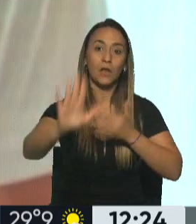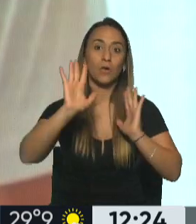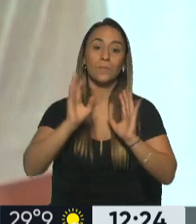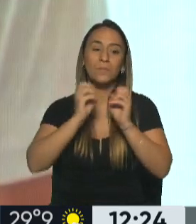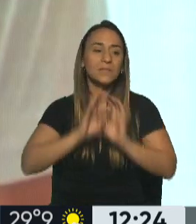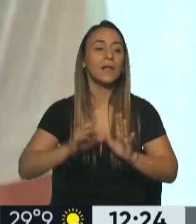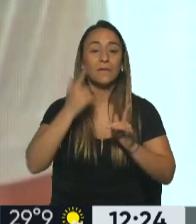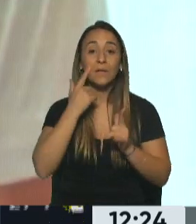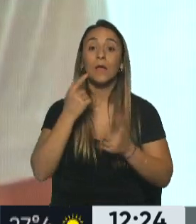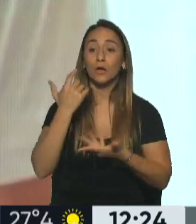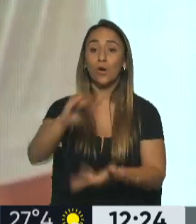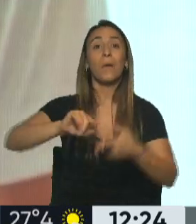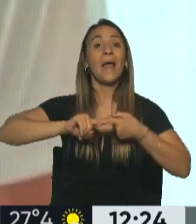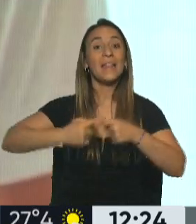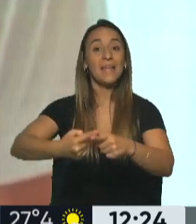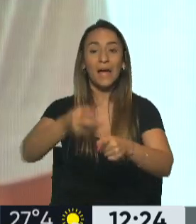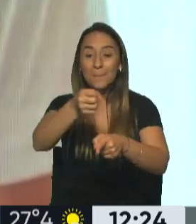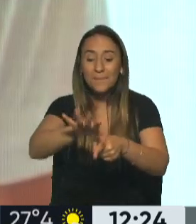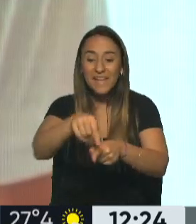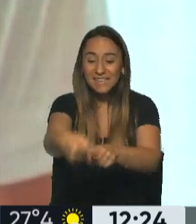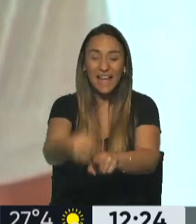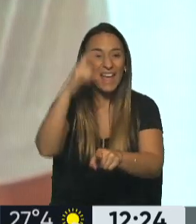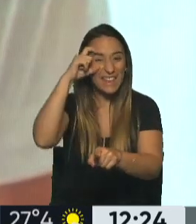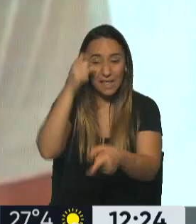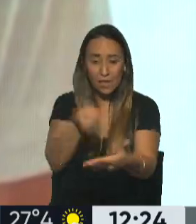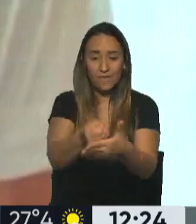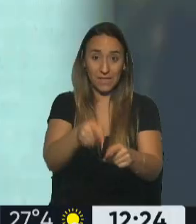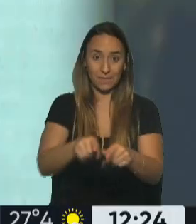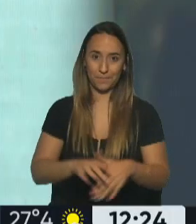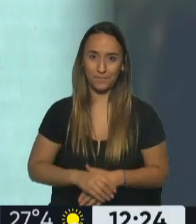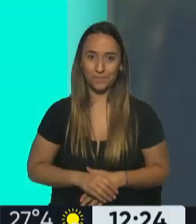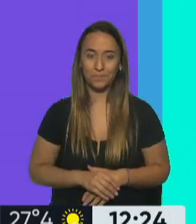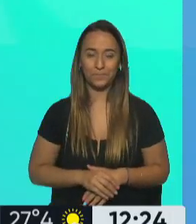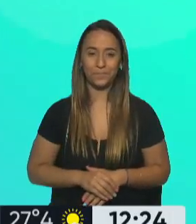temporada copa de la liga que comienza a fines de enero a la vuelta de la esquina en un ratito nada más seguimos